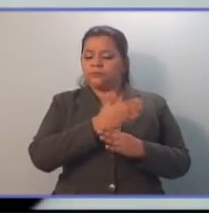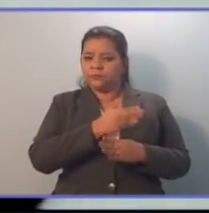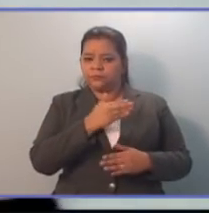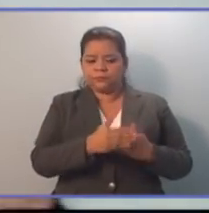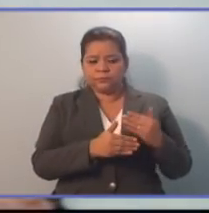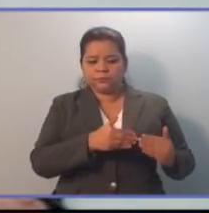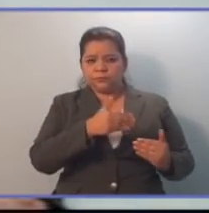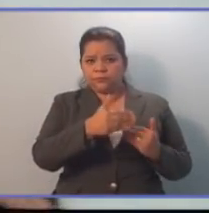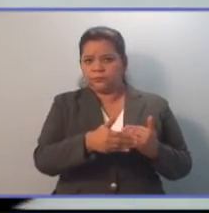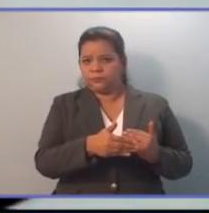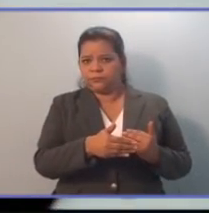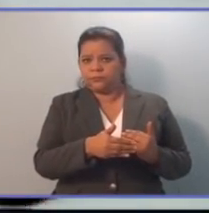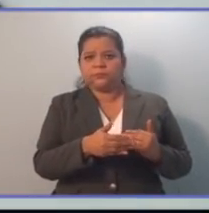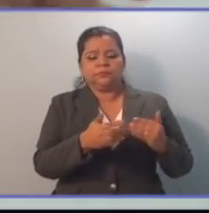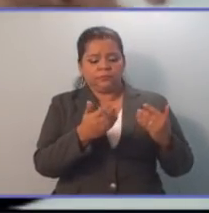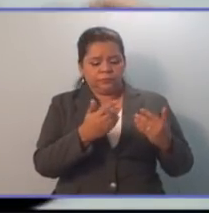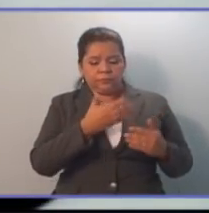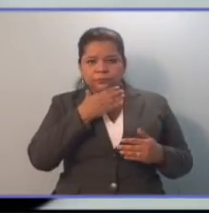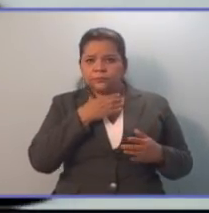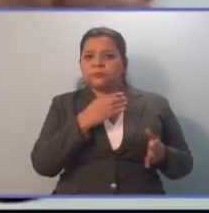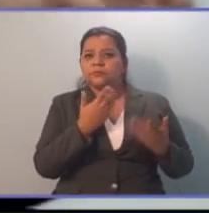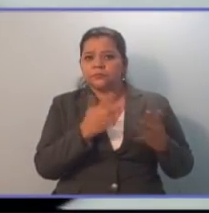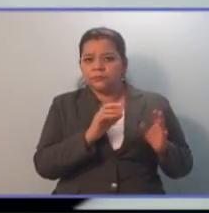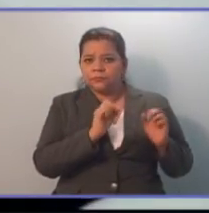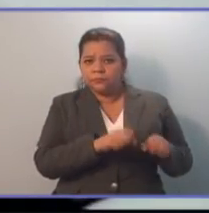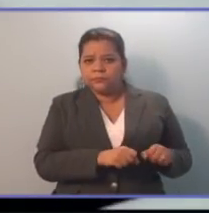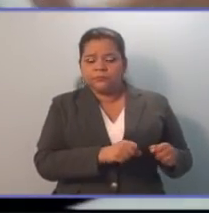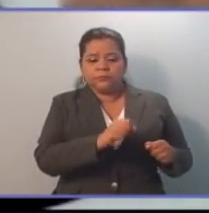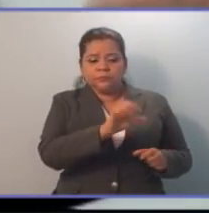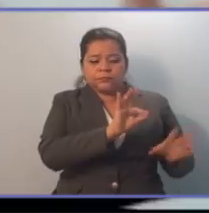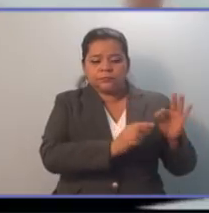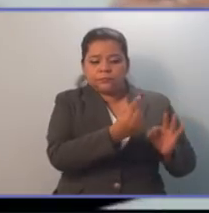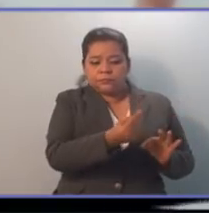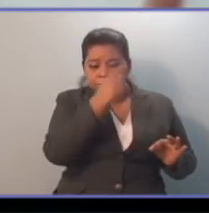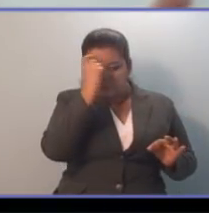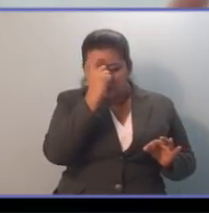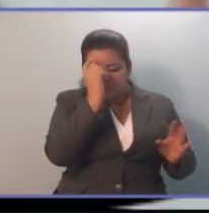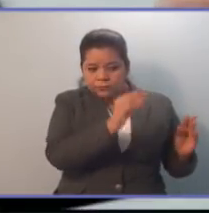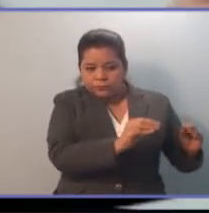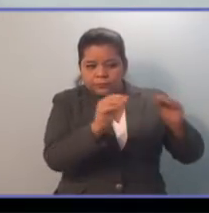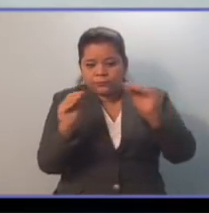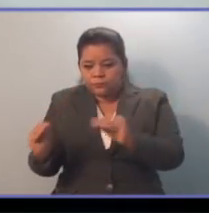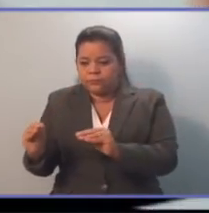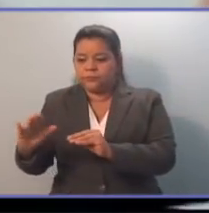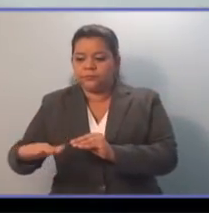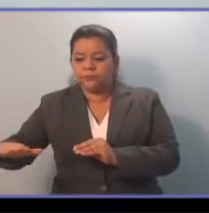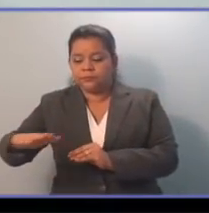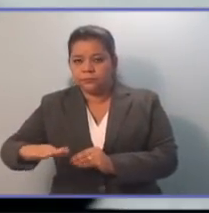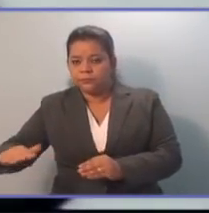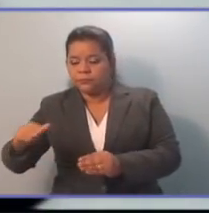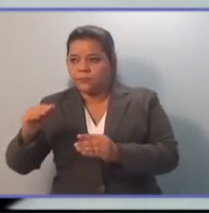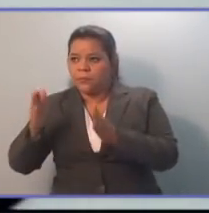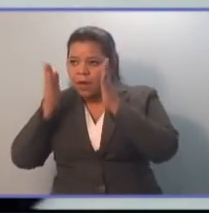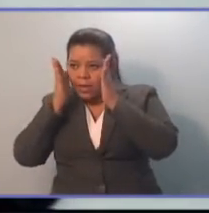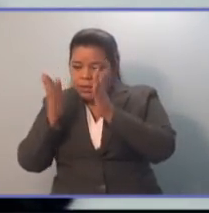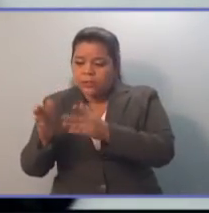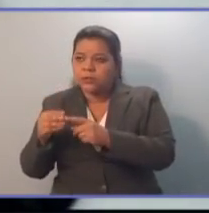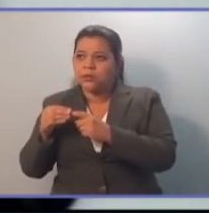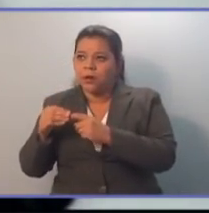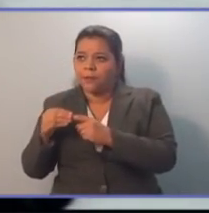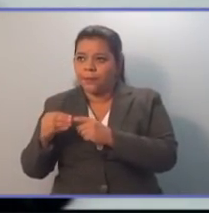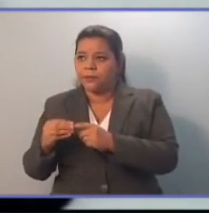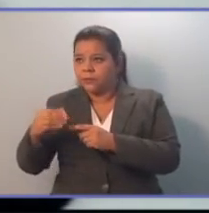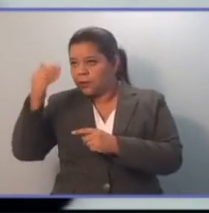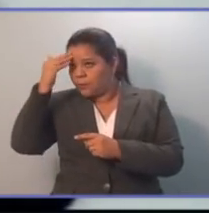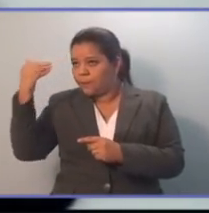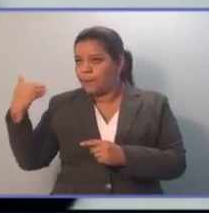el mismo de familia para sacar de ahí el personal que iba a servir en las unidades de atención especializada para